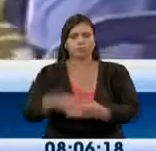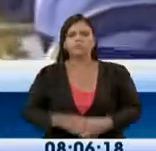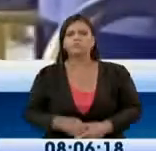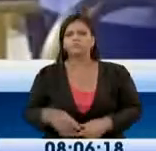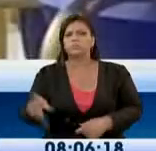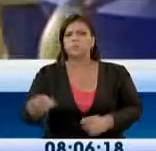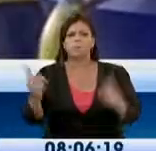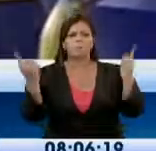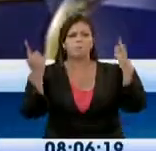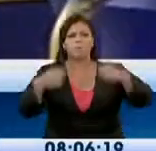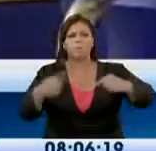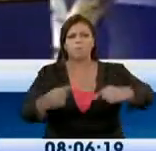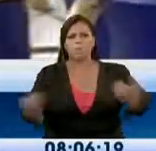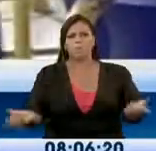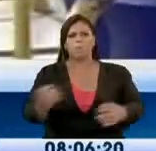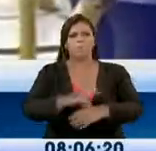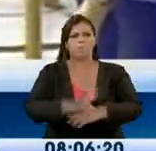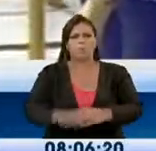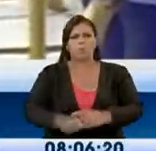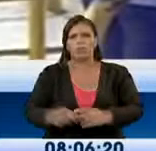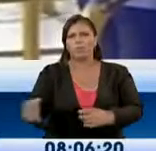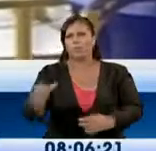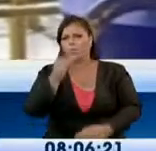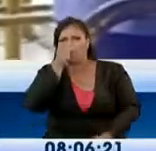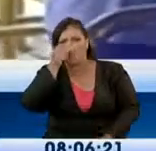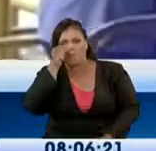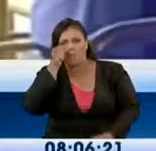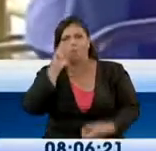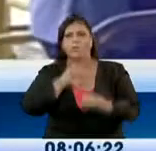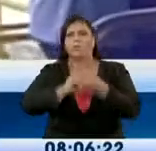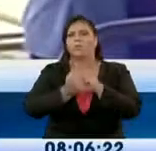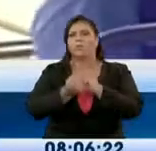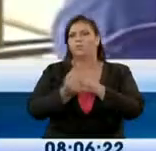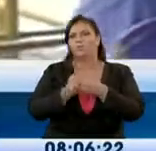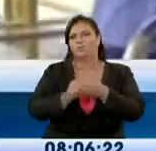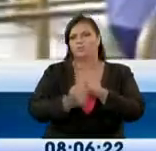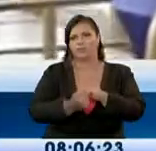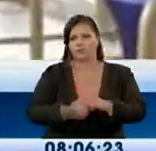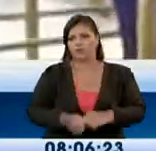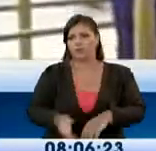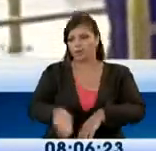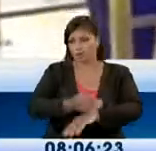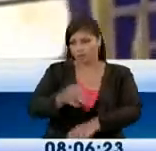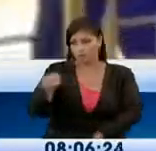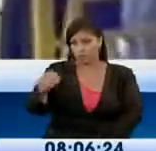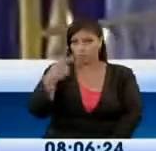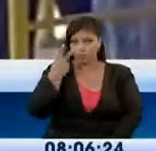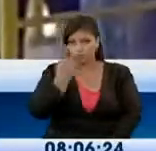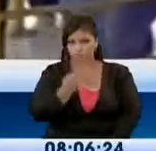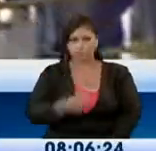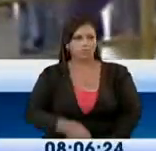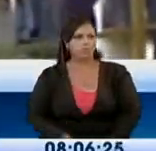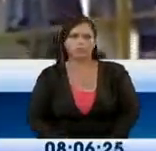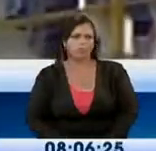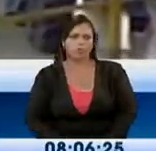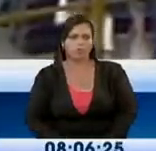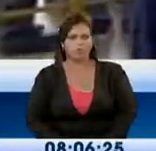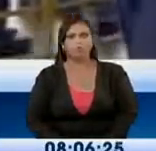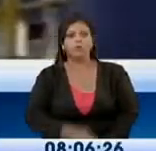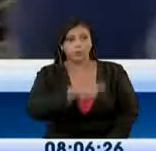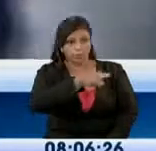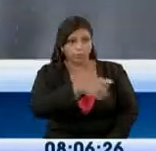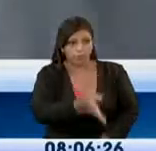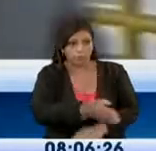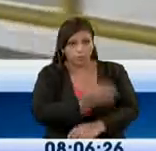vienen al mediodía? La verdad que no. Okay. Señora, buenos días. ¿Usted ha visto ese grupo de estudiantes? No, casi no vengo aquí.